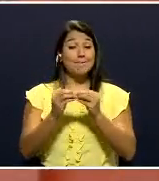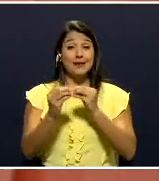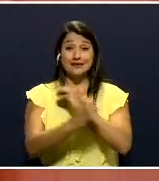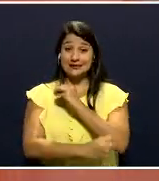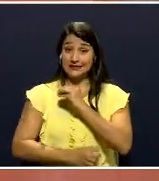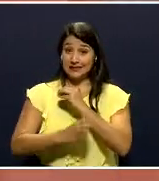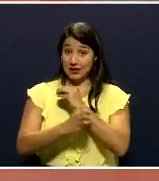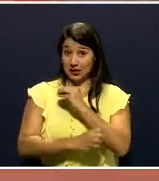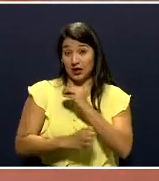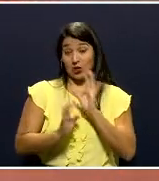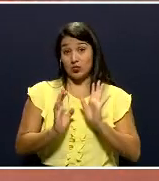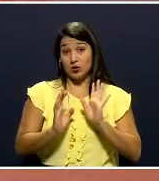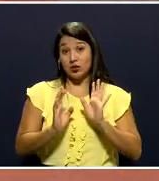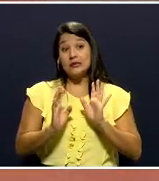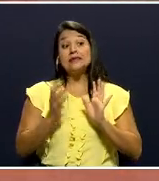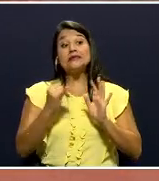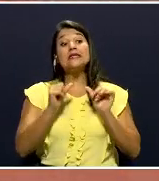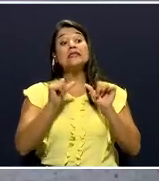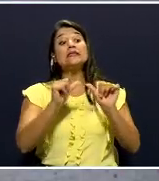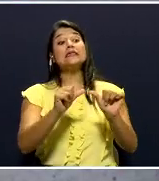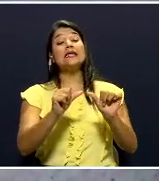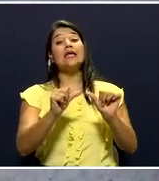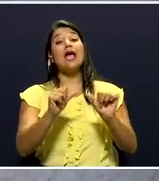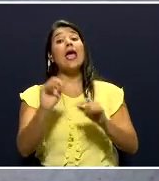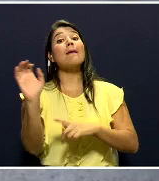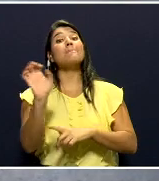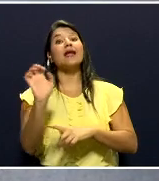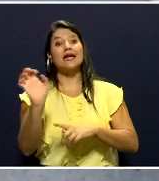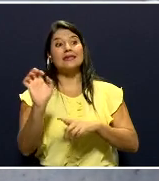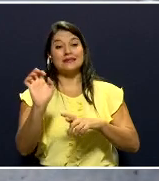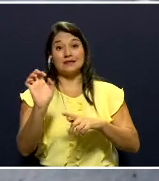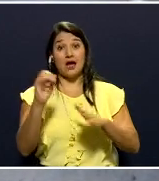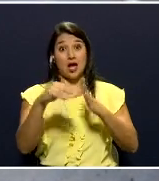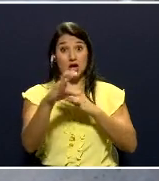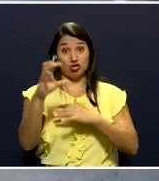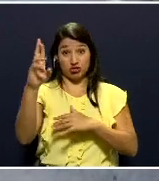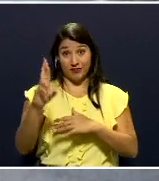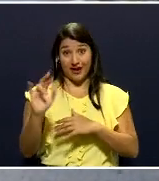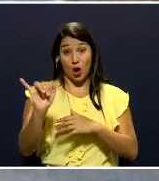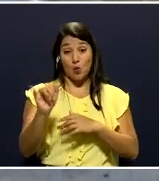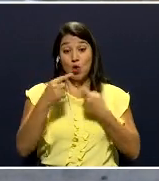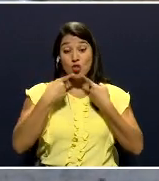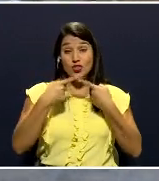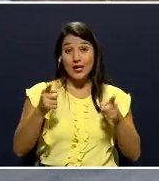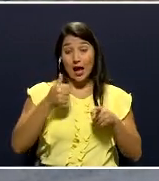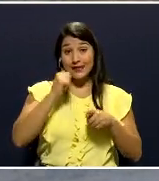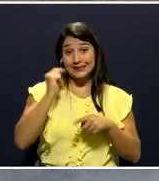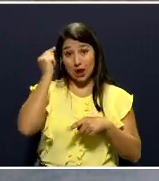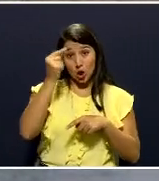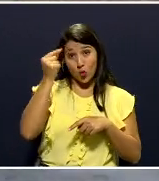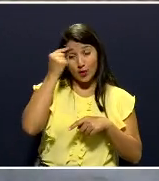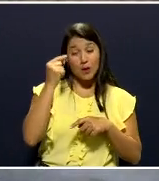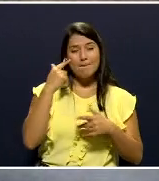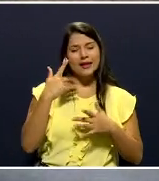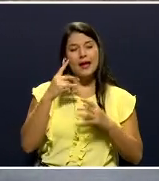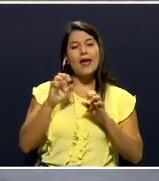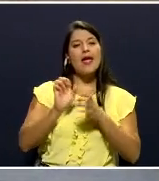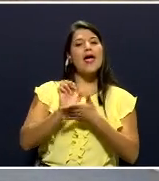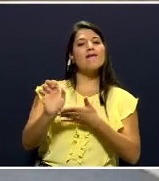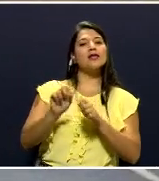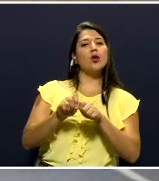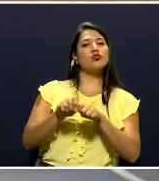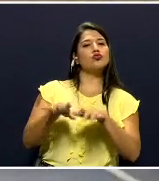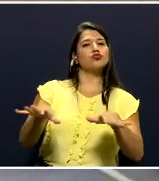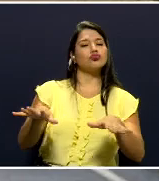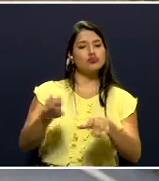mientras se mantenga el estado de emergencia declarado por las autoridades de Costa Rica con la finalidad de combatir el esparcimiento del